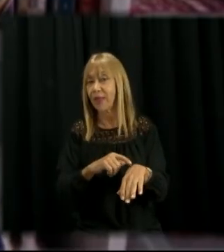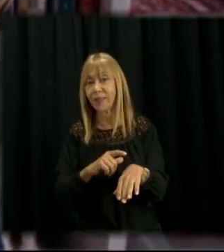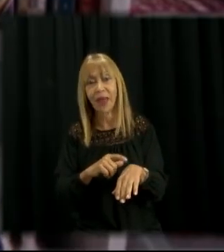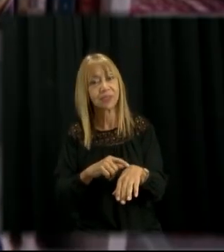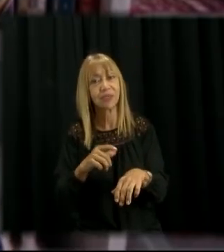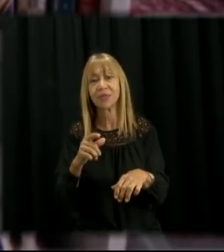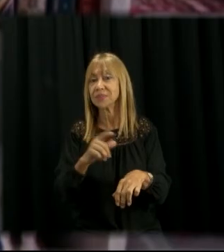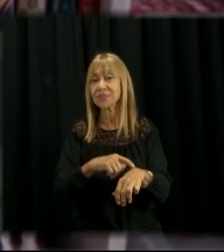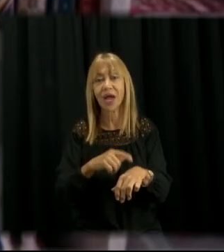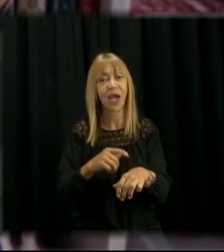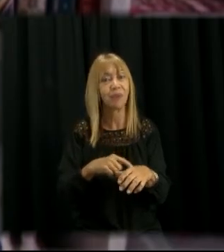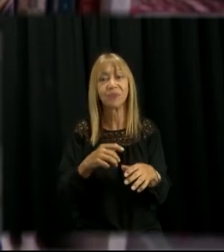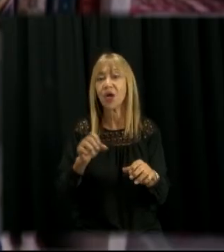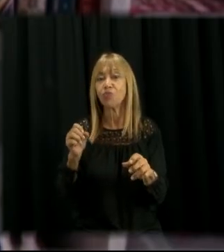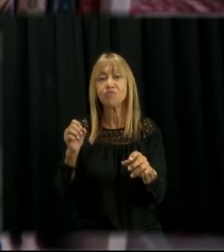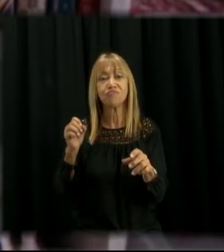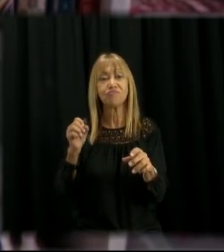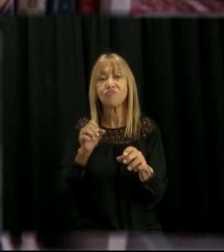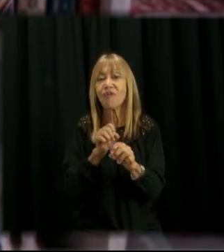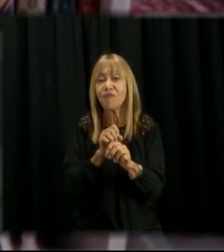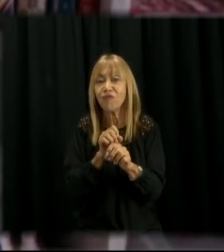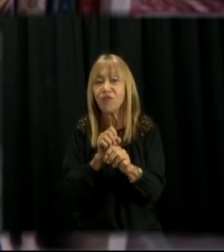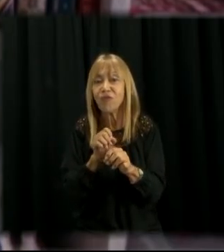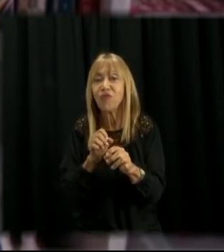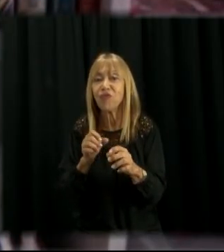creo que sea un itinerario que refleje